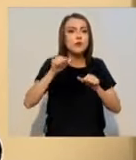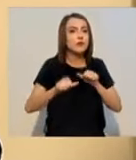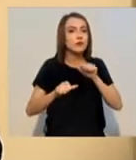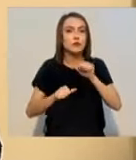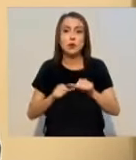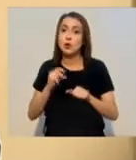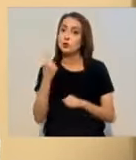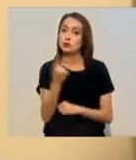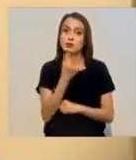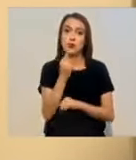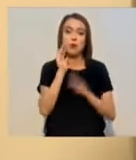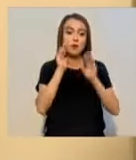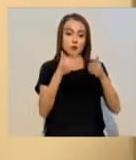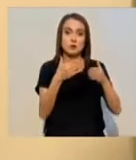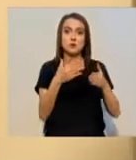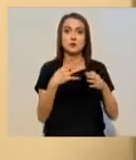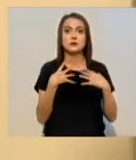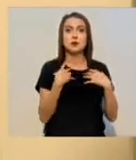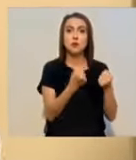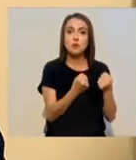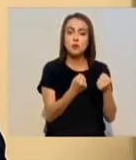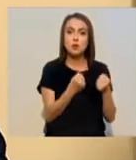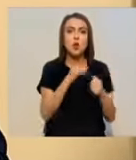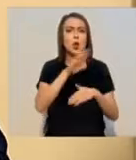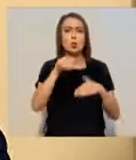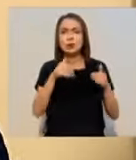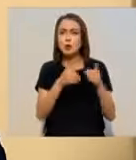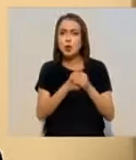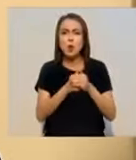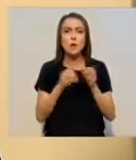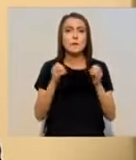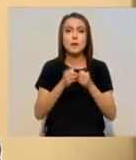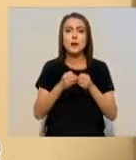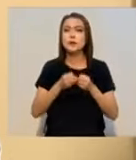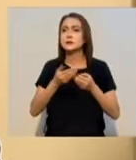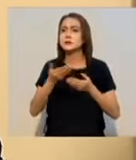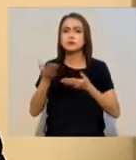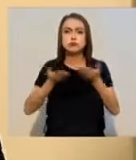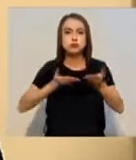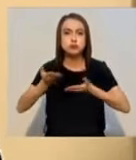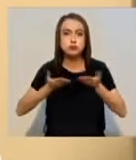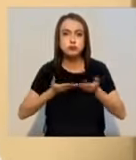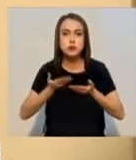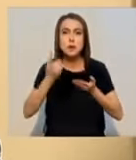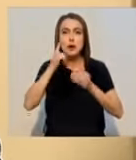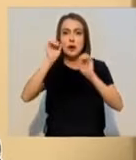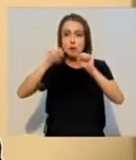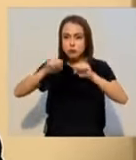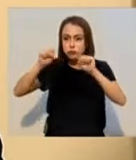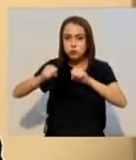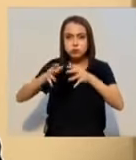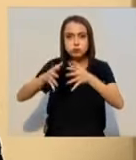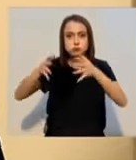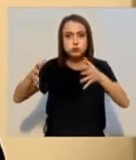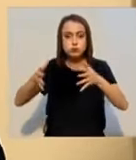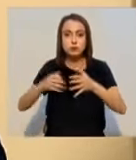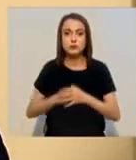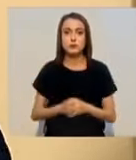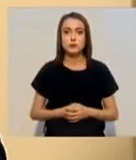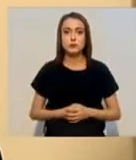no solo en la parte sanitaria, todo lo que ha sido la ampliación de servicios, de capacidades,